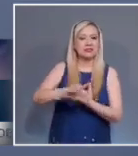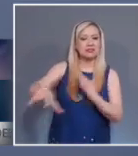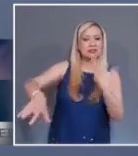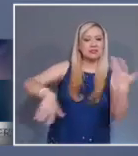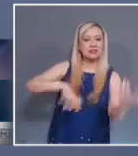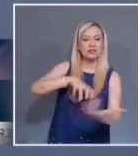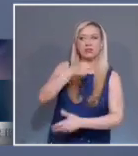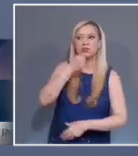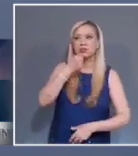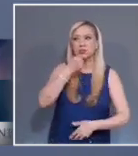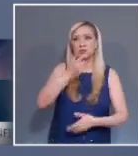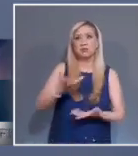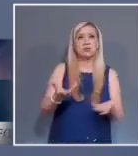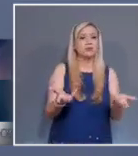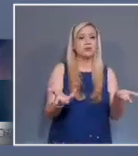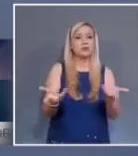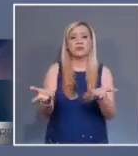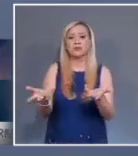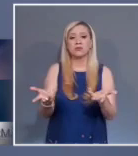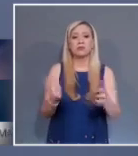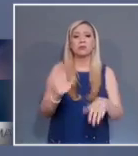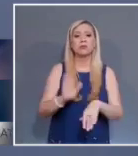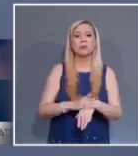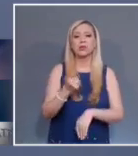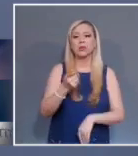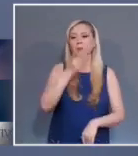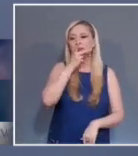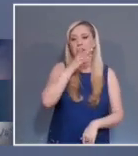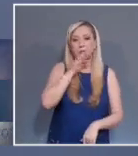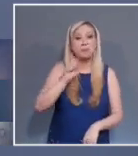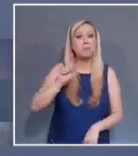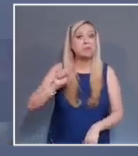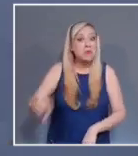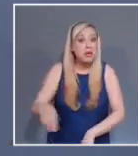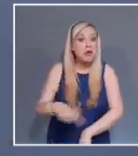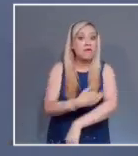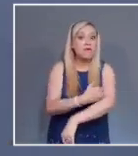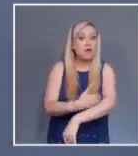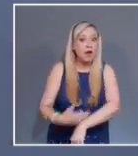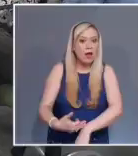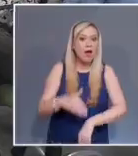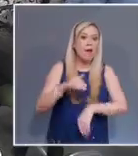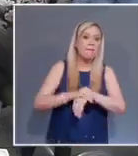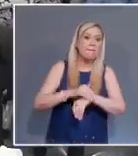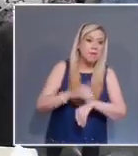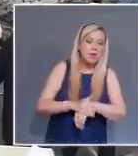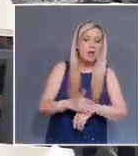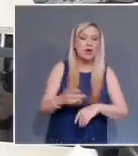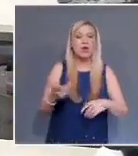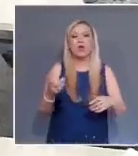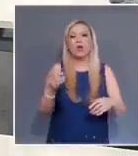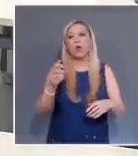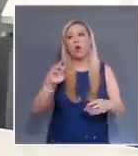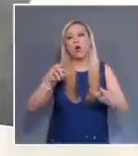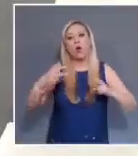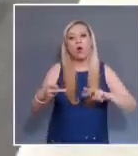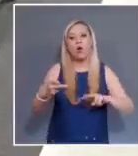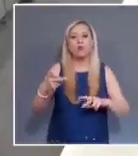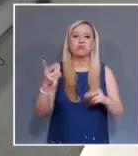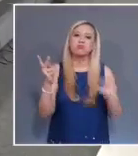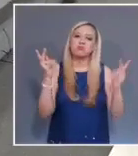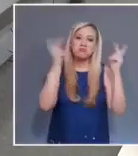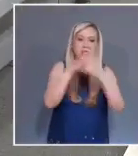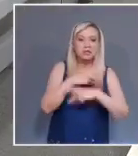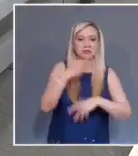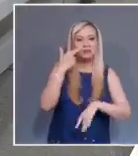el reclutamiento se da por medio de los padres, de la familia, del parentesco, de amistades o conocidos y de los tutores. En este seminario se destacó la importancia